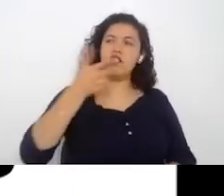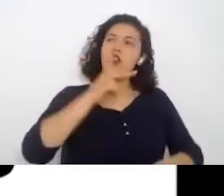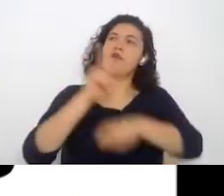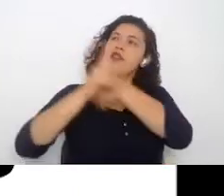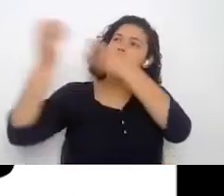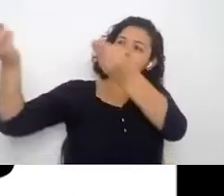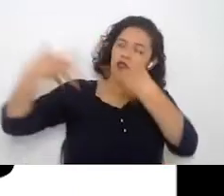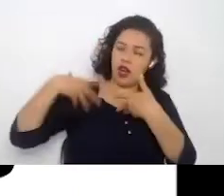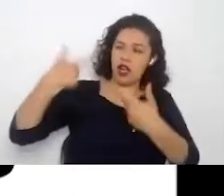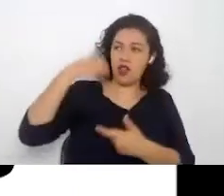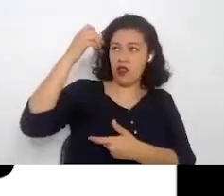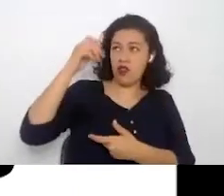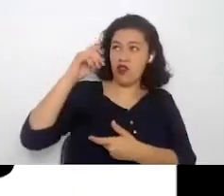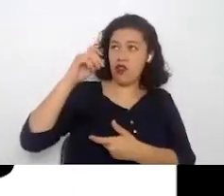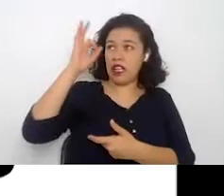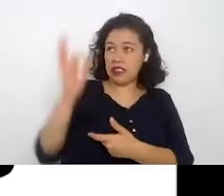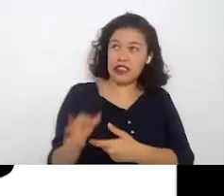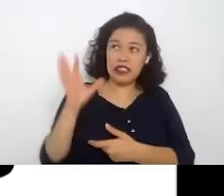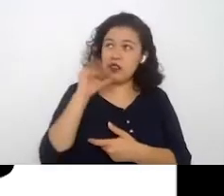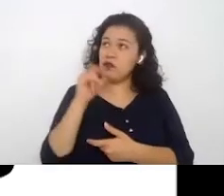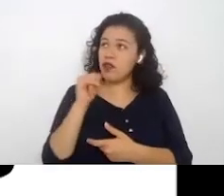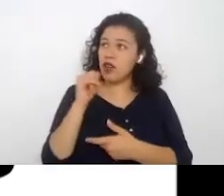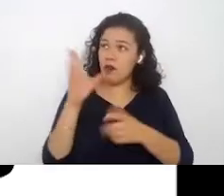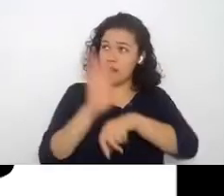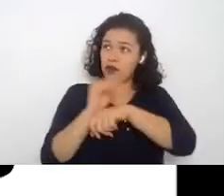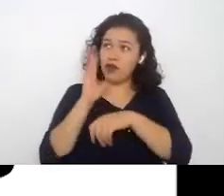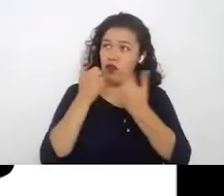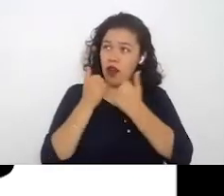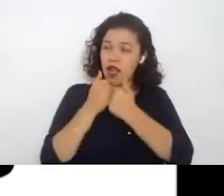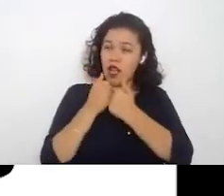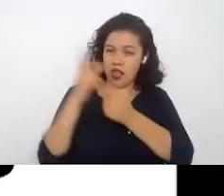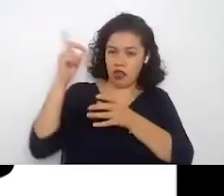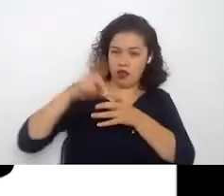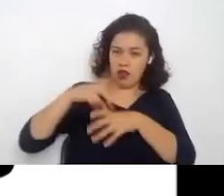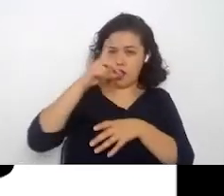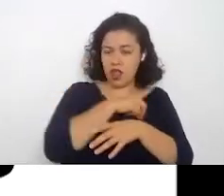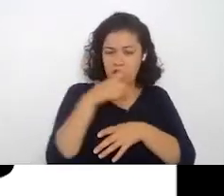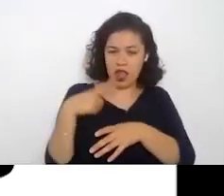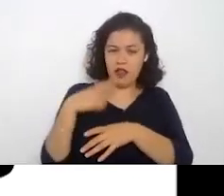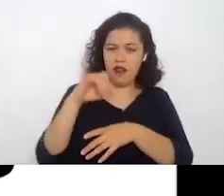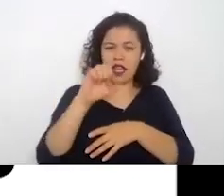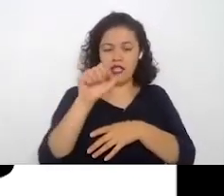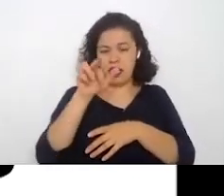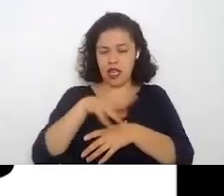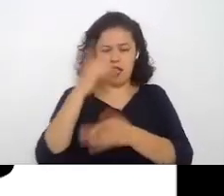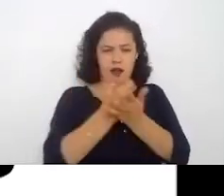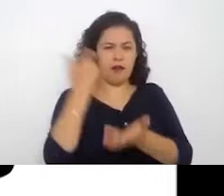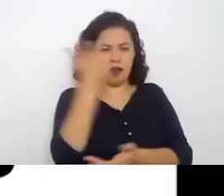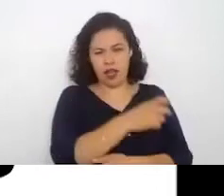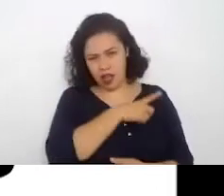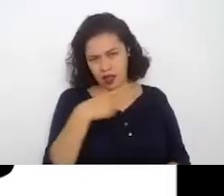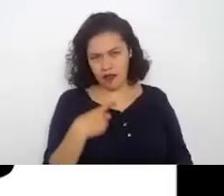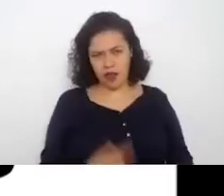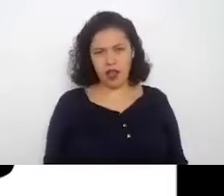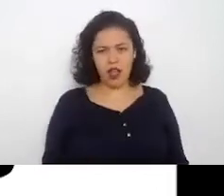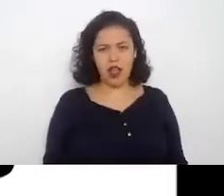estoy autorizada para recibirlo, ese donativo va a tener que gravar el ISR, ¿sí? Si se